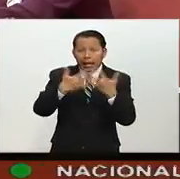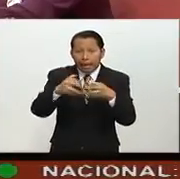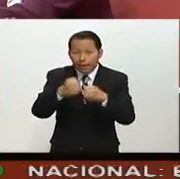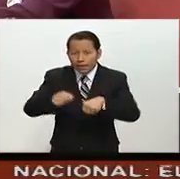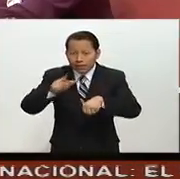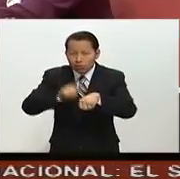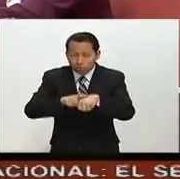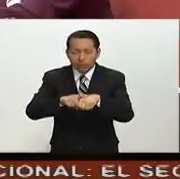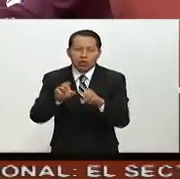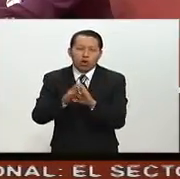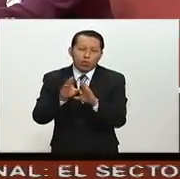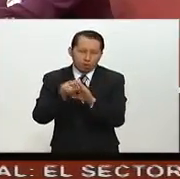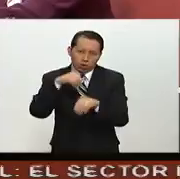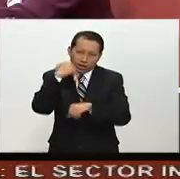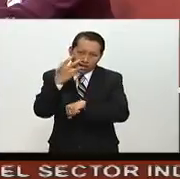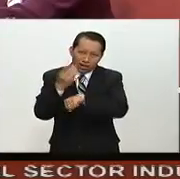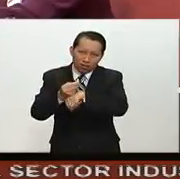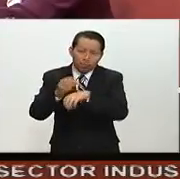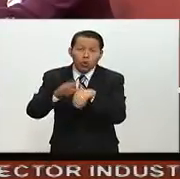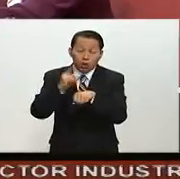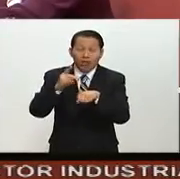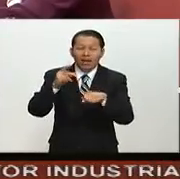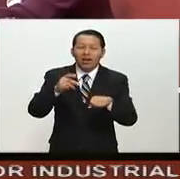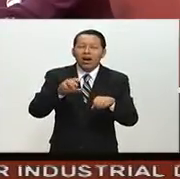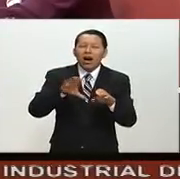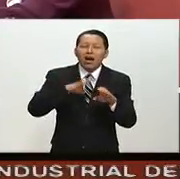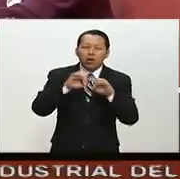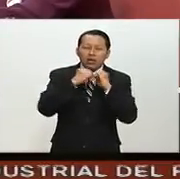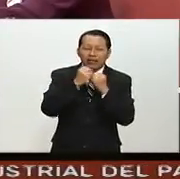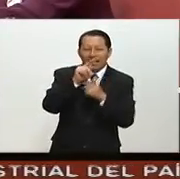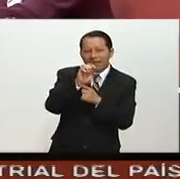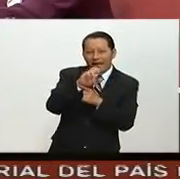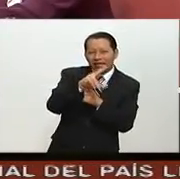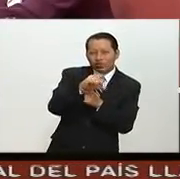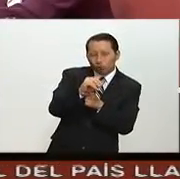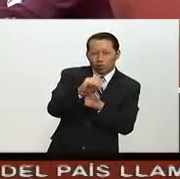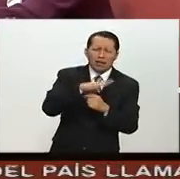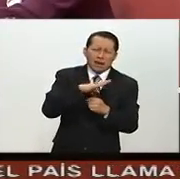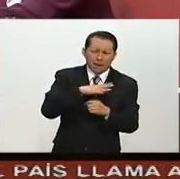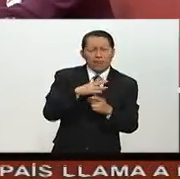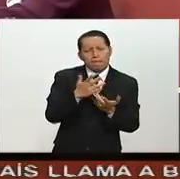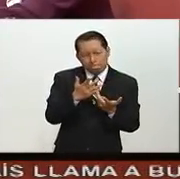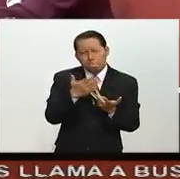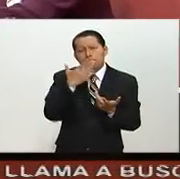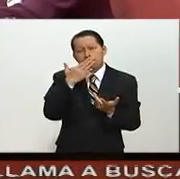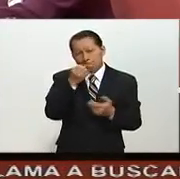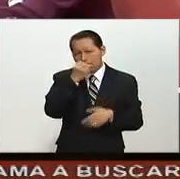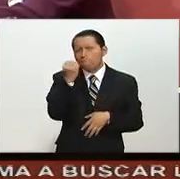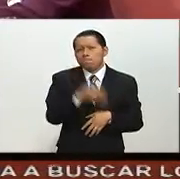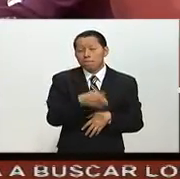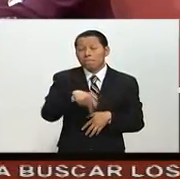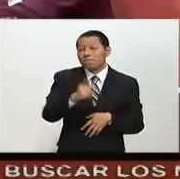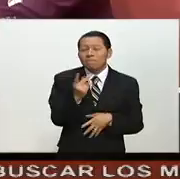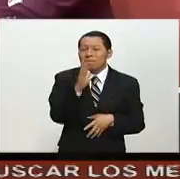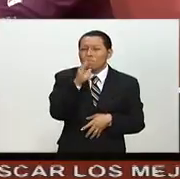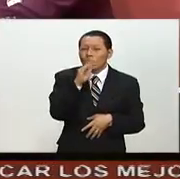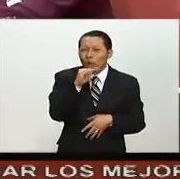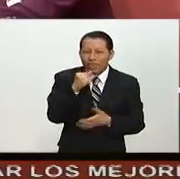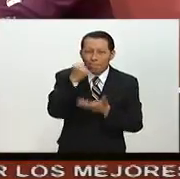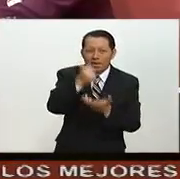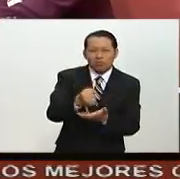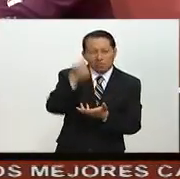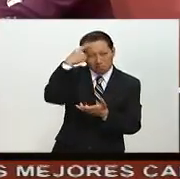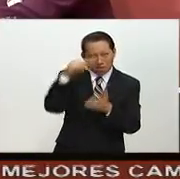de resolver. Porque el Techo hace cosas increíbles, pero no tiene un modelo que le permita construir millones de casas al año.